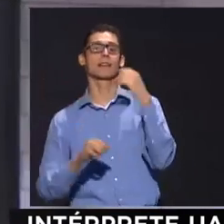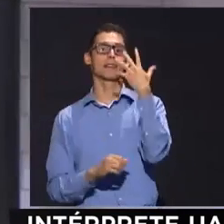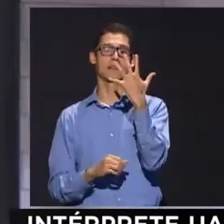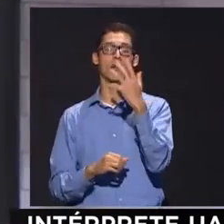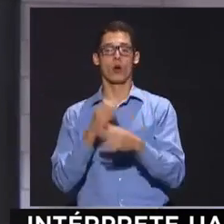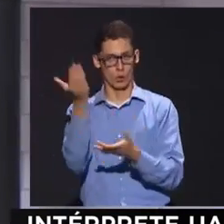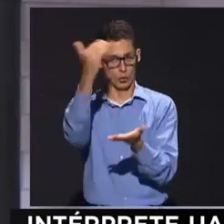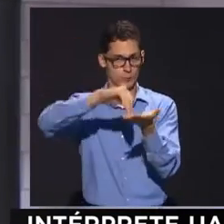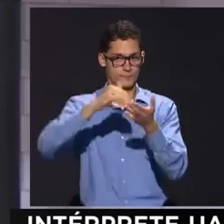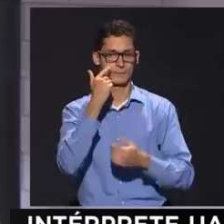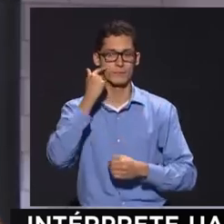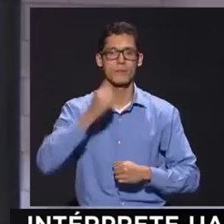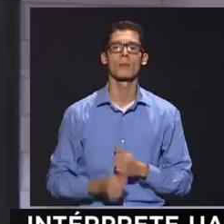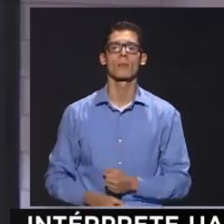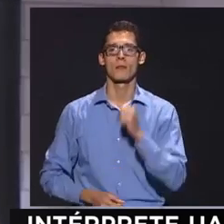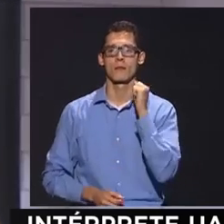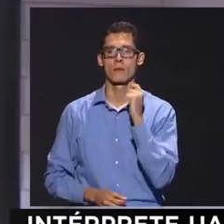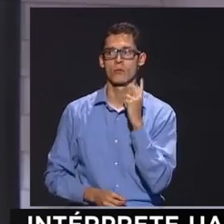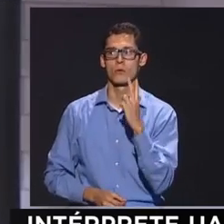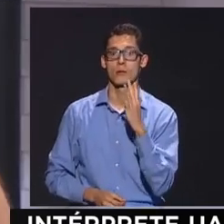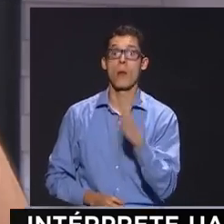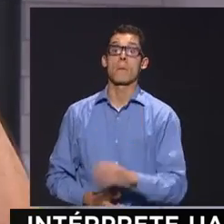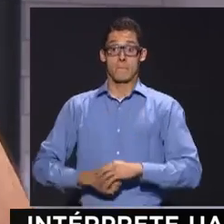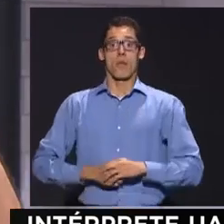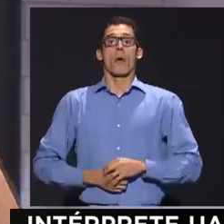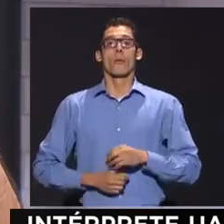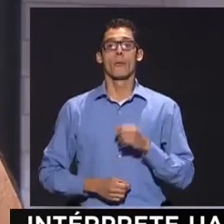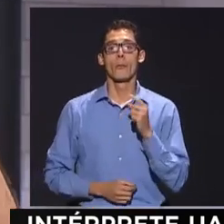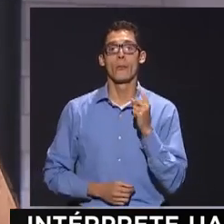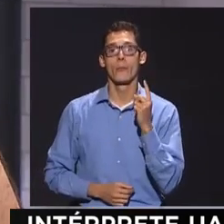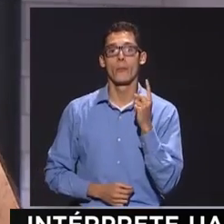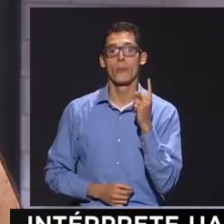más 23 4